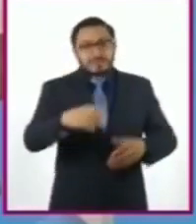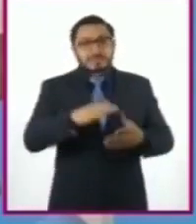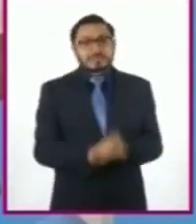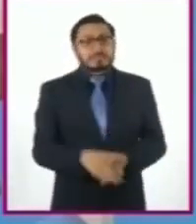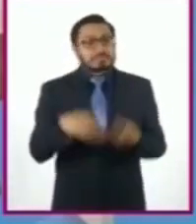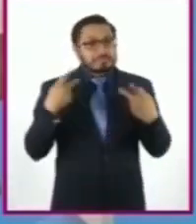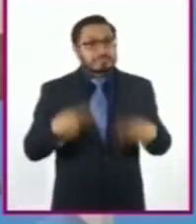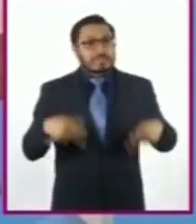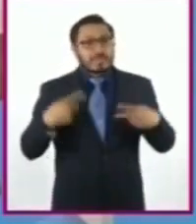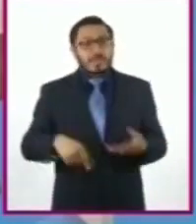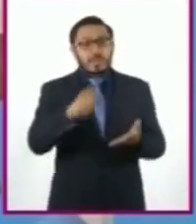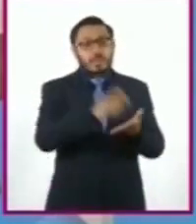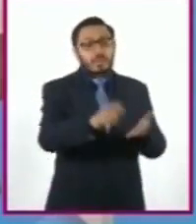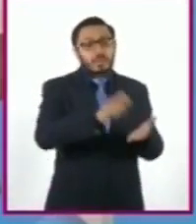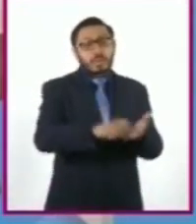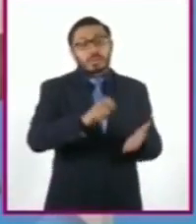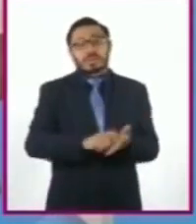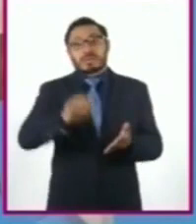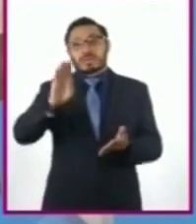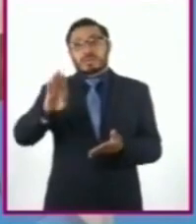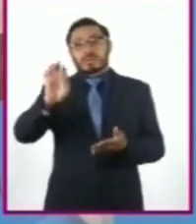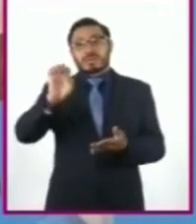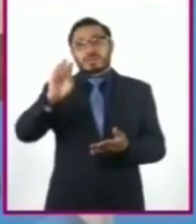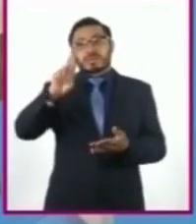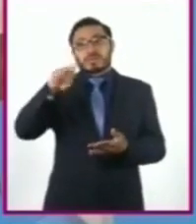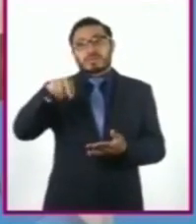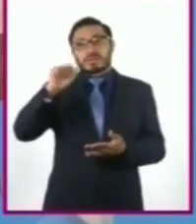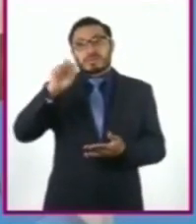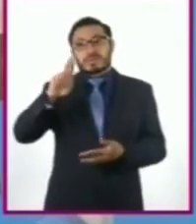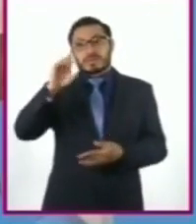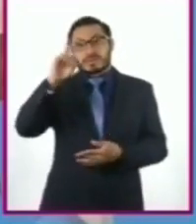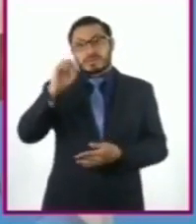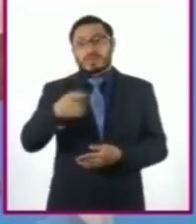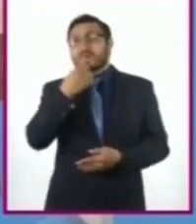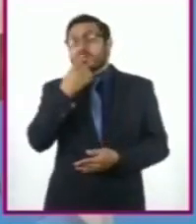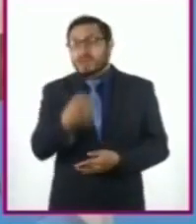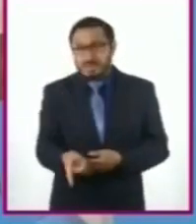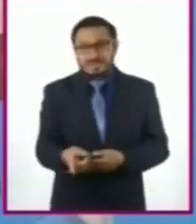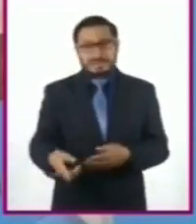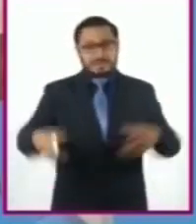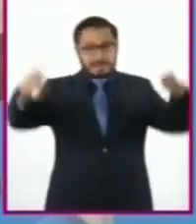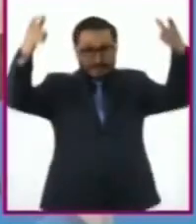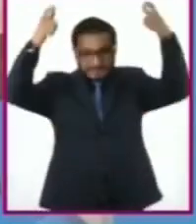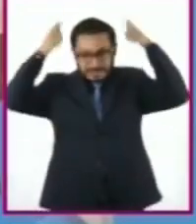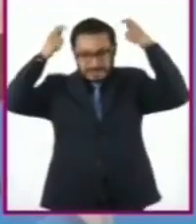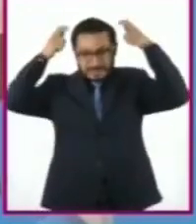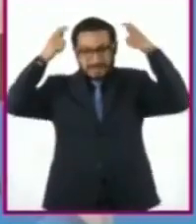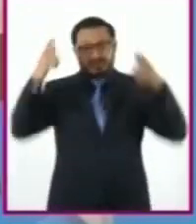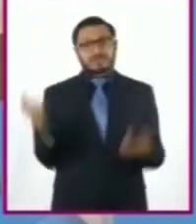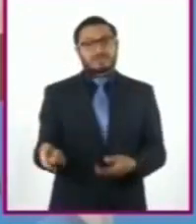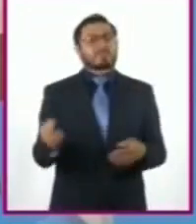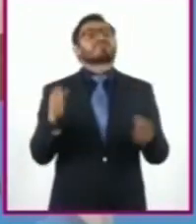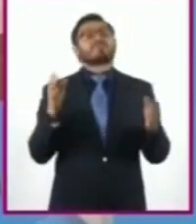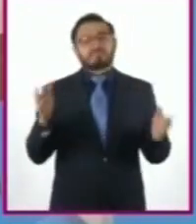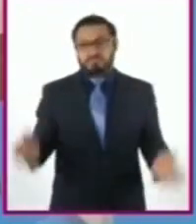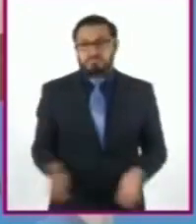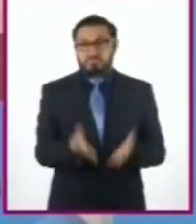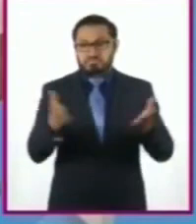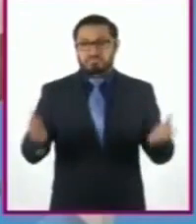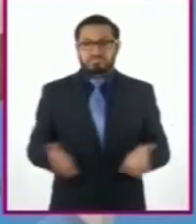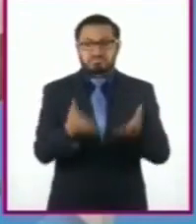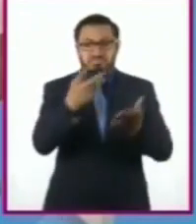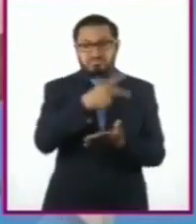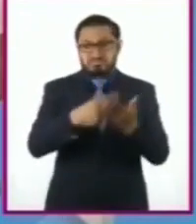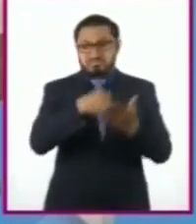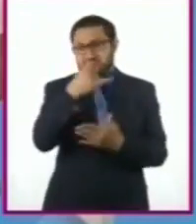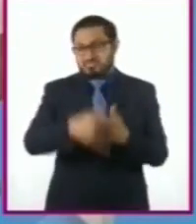historiador Bernardo García Martínez señala que la corona logró afianzar sus proyectos